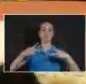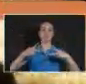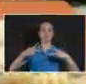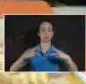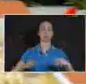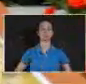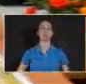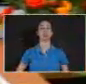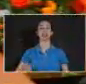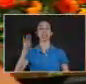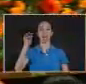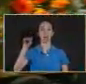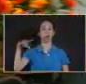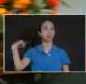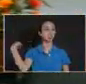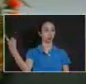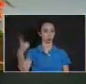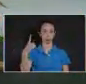le hablo a todos.